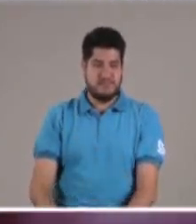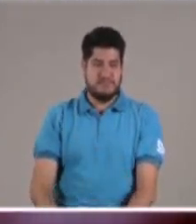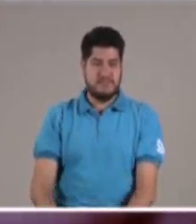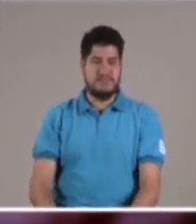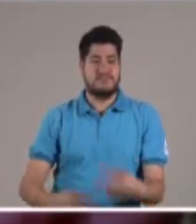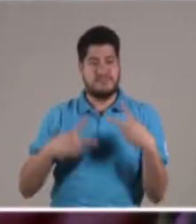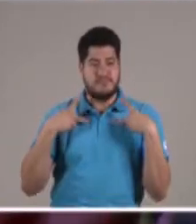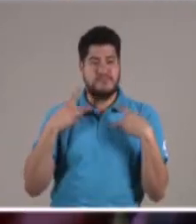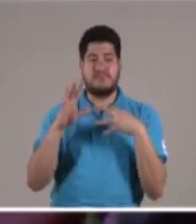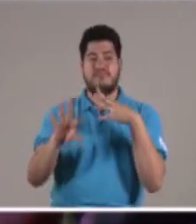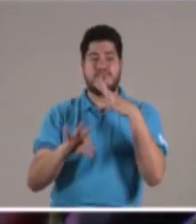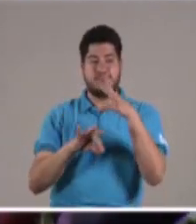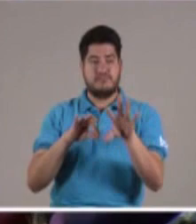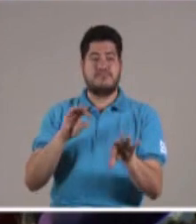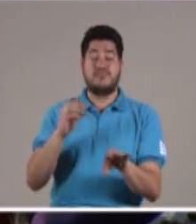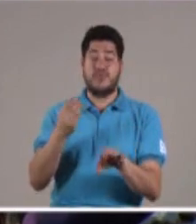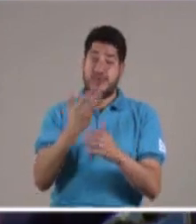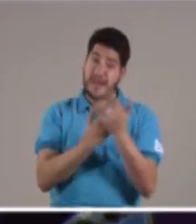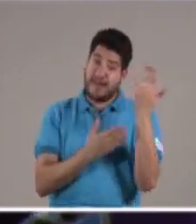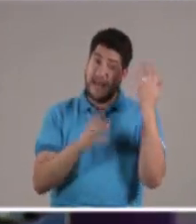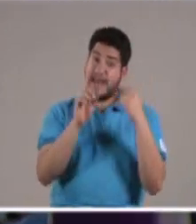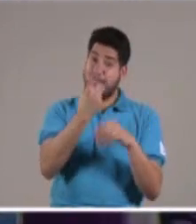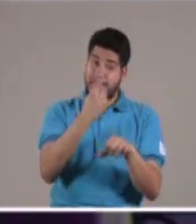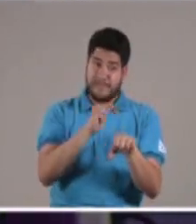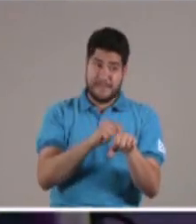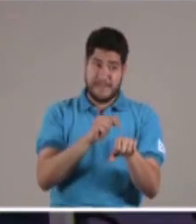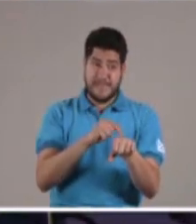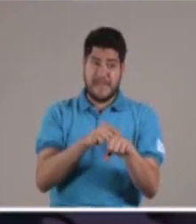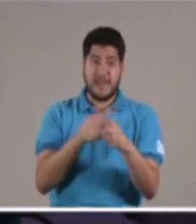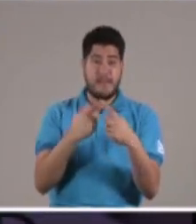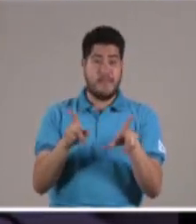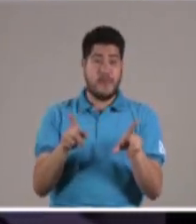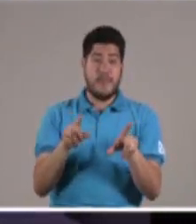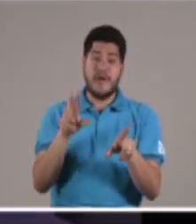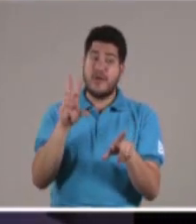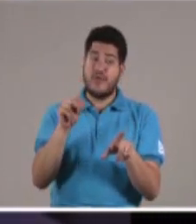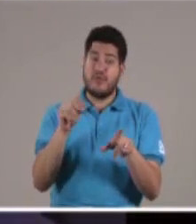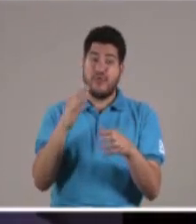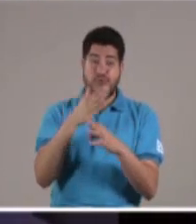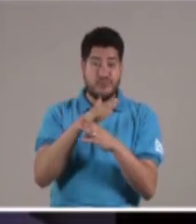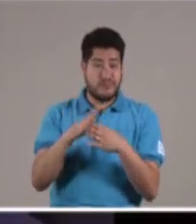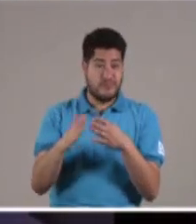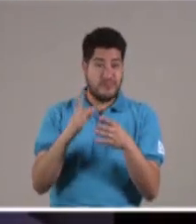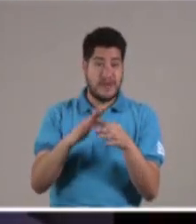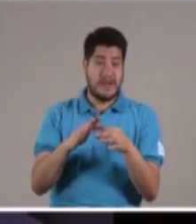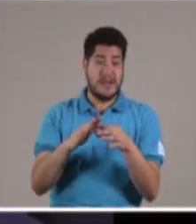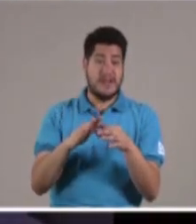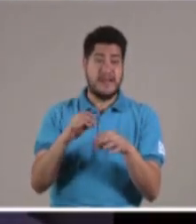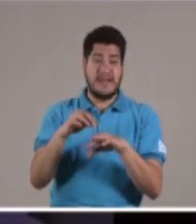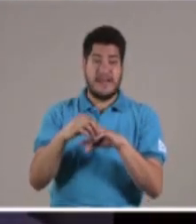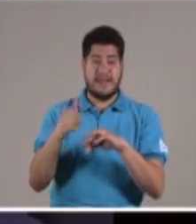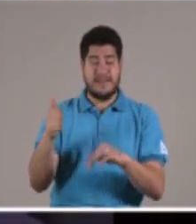hay algunos que se van en el primer turno Pero no son parte de la de la esposa